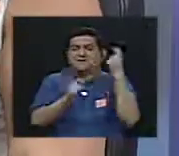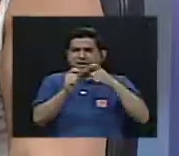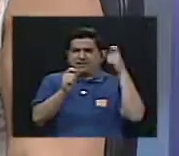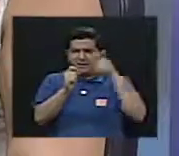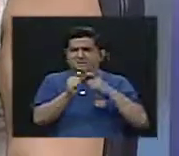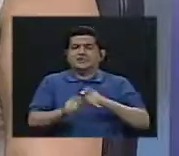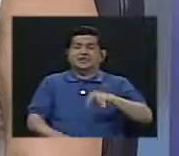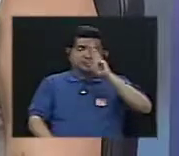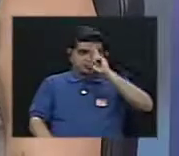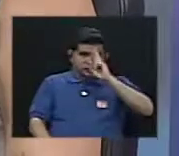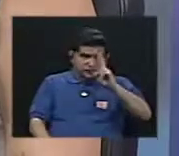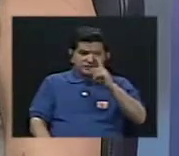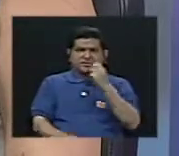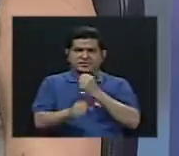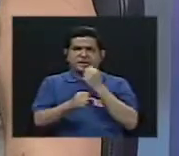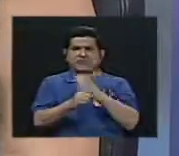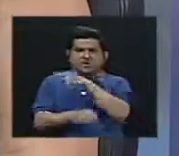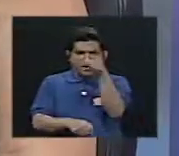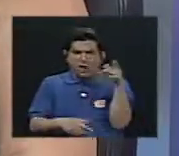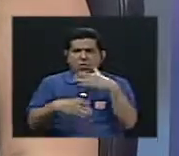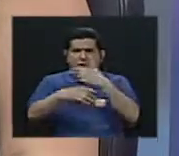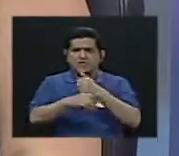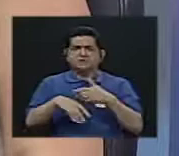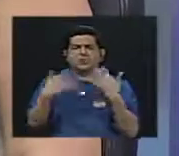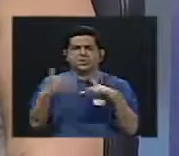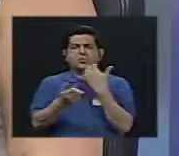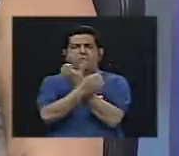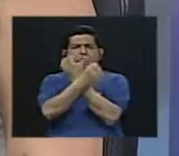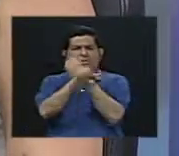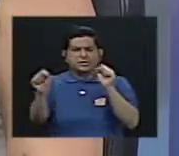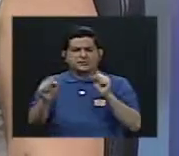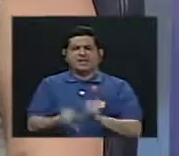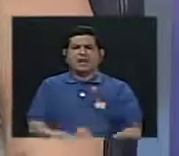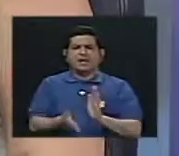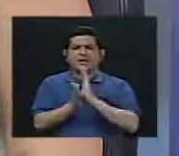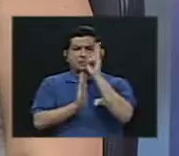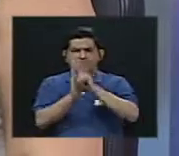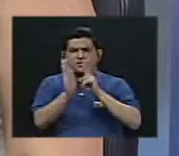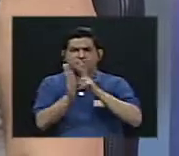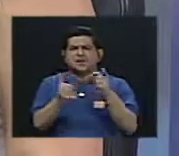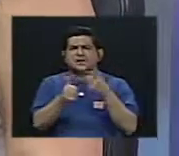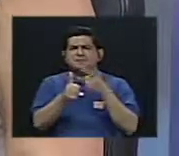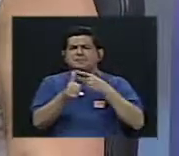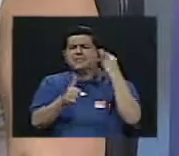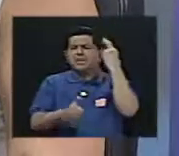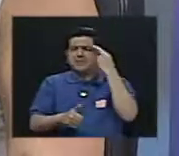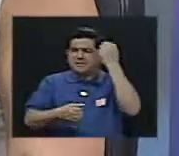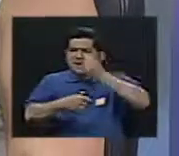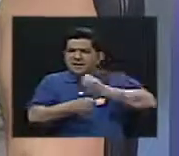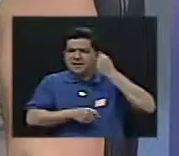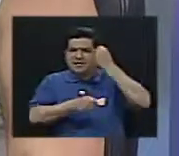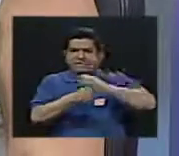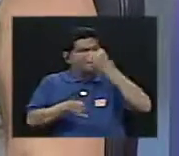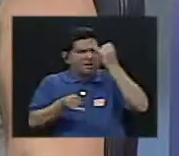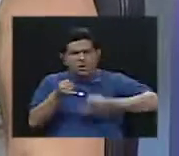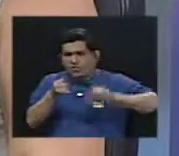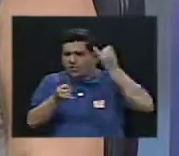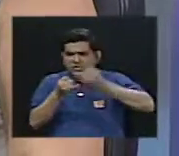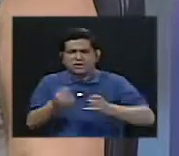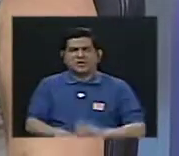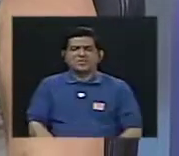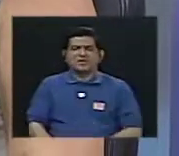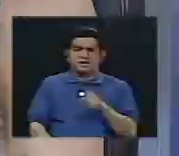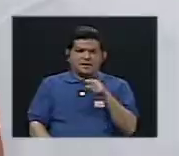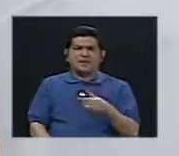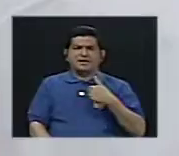precisamente reconocemos en la labor que ustedes han hecho ese rescate del documental. Entonces, tal vez una primera reflexión de este trabajo que no acaba de audiovisuales de la